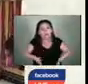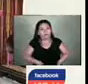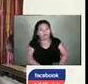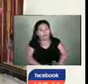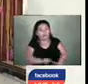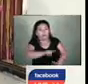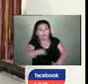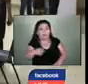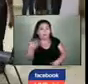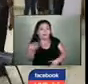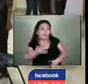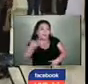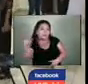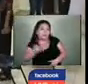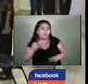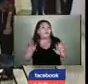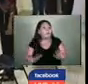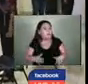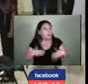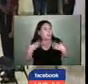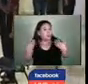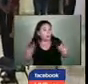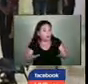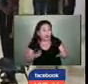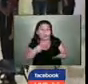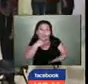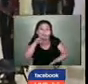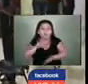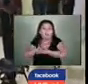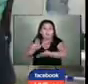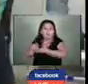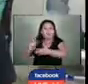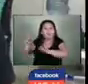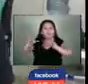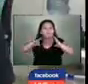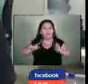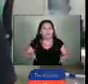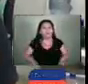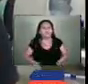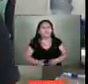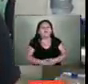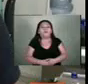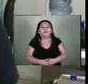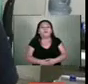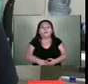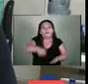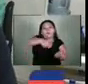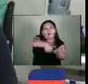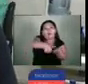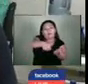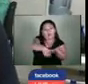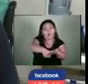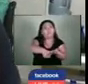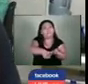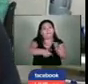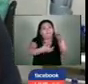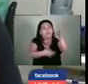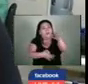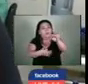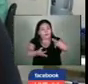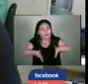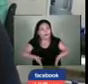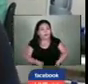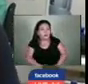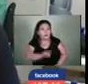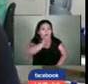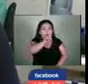quienes lo requieran, mientras los costos serán asumidos por el gobierno. Como municipalidad, para extender las partidas de los menores